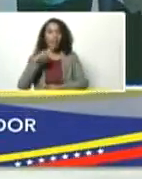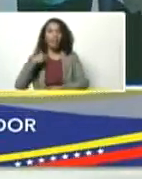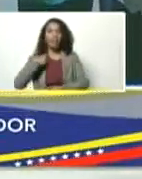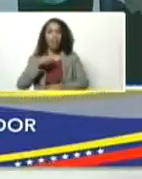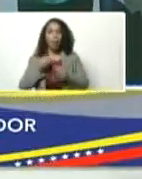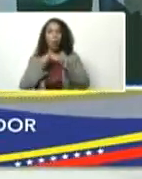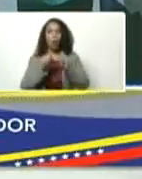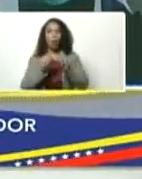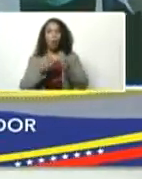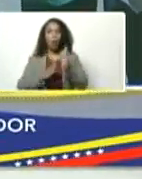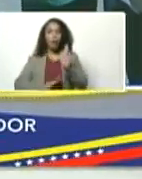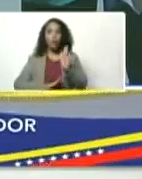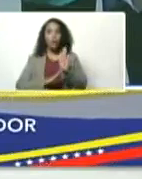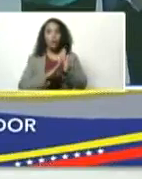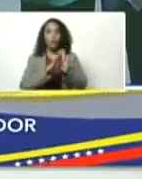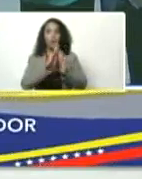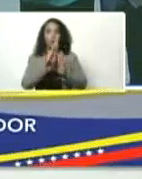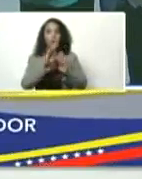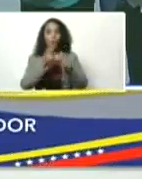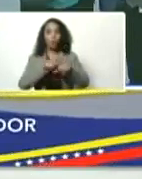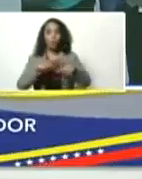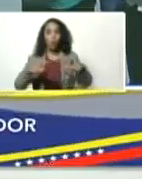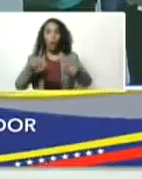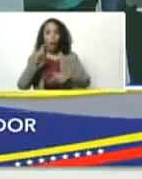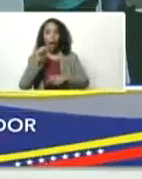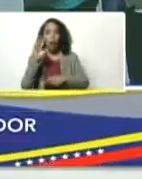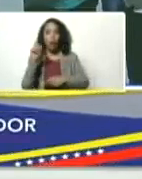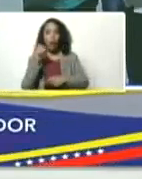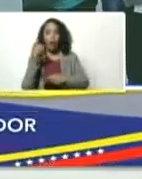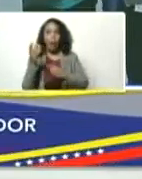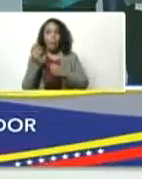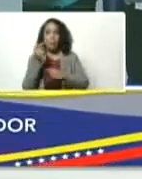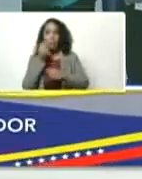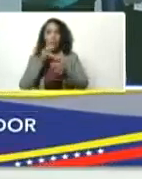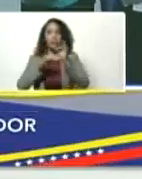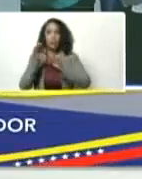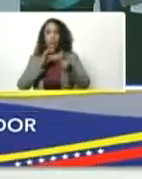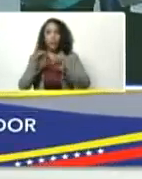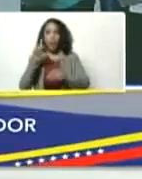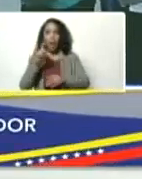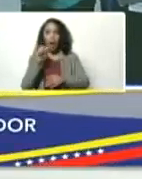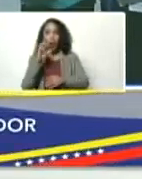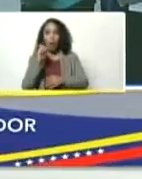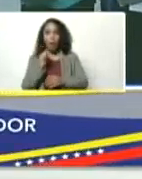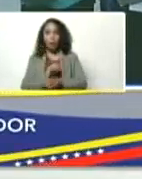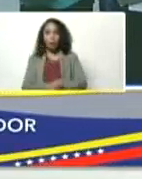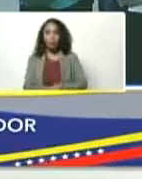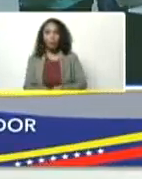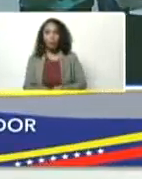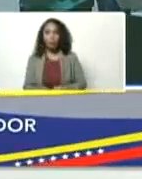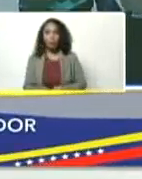seguir recuperándose, creciendo. Laura, ¿qué me vas a decir, Laura? Adelante.